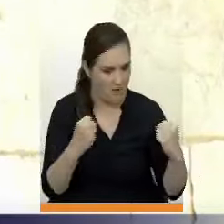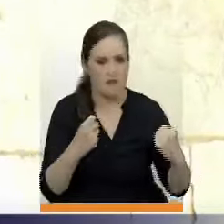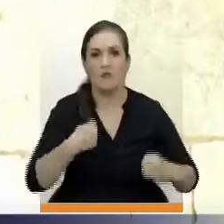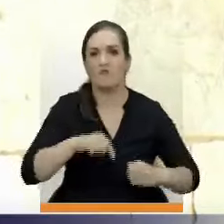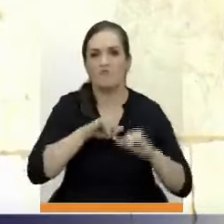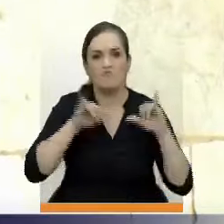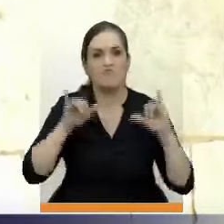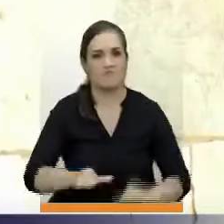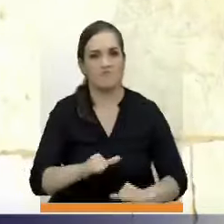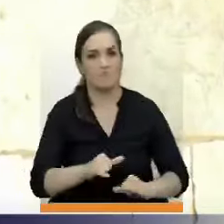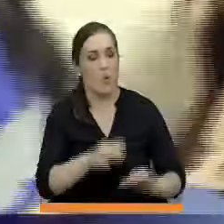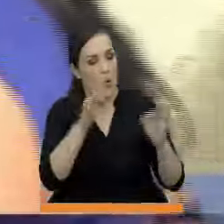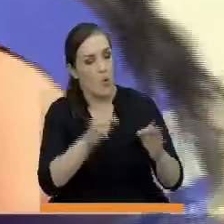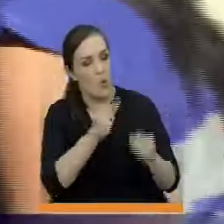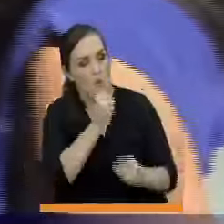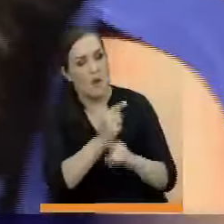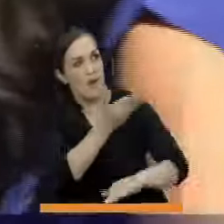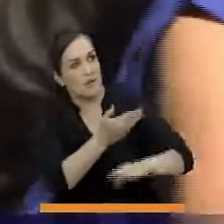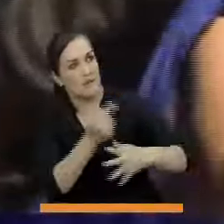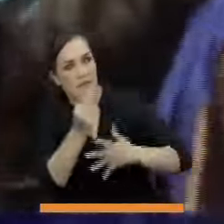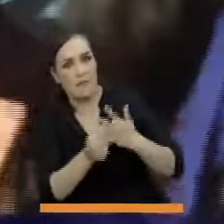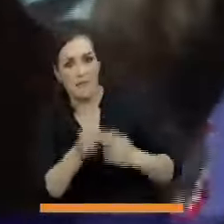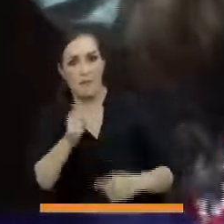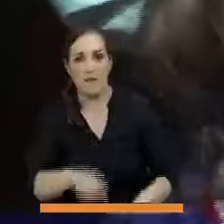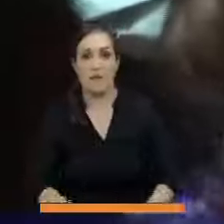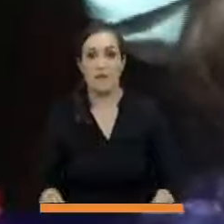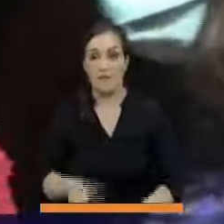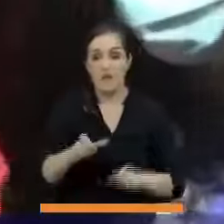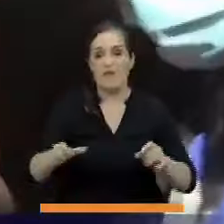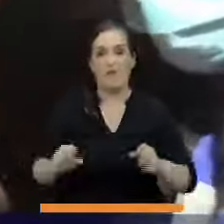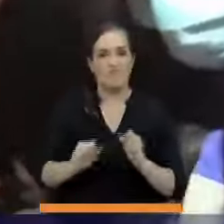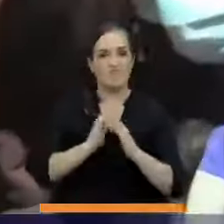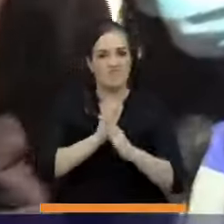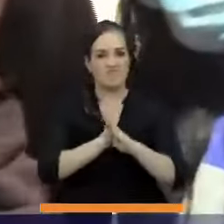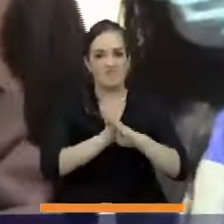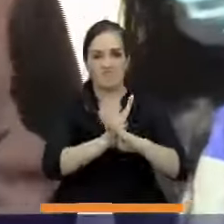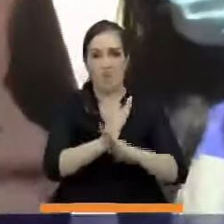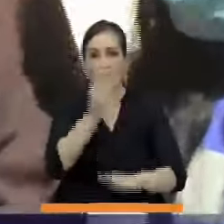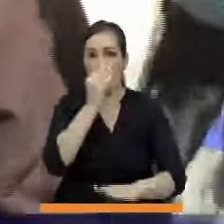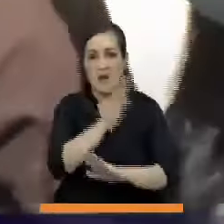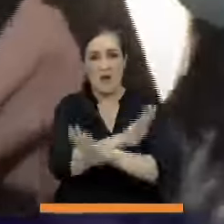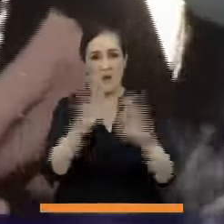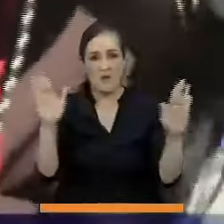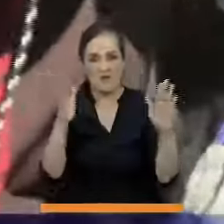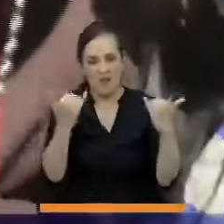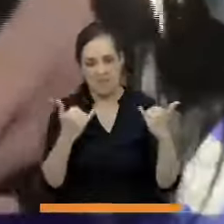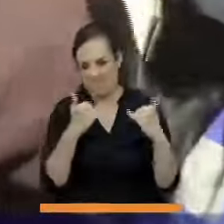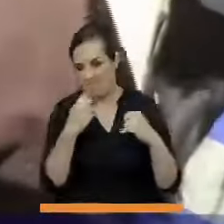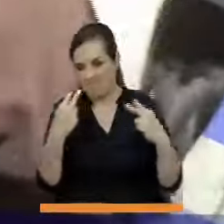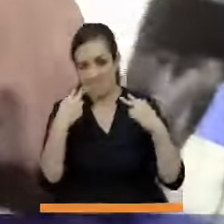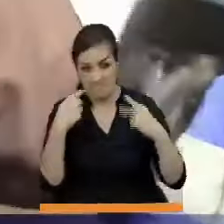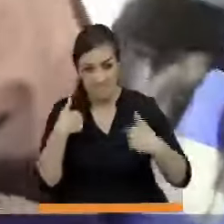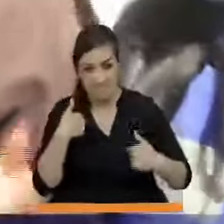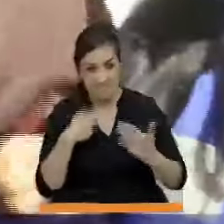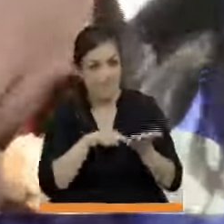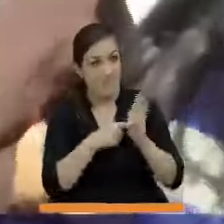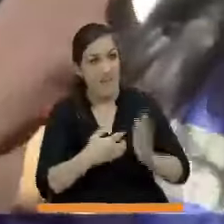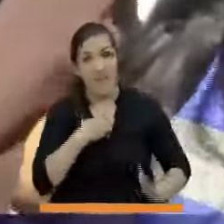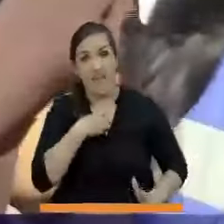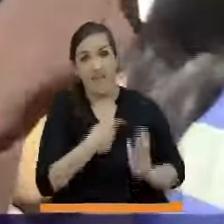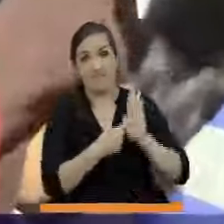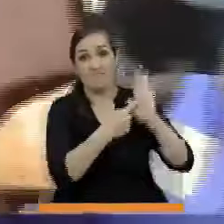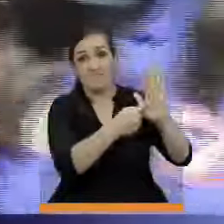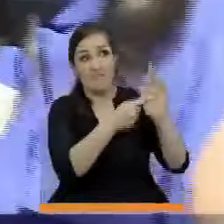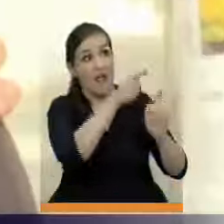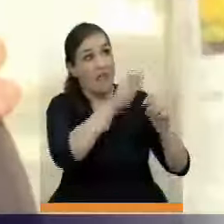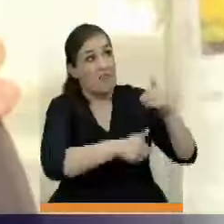aquí hasta que se cumplan nuestras exigencias. Para los huelguistas, el deterioro educativo es evidente y las directivas no llevarán a buen